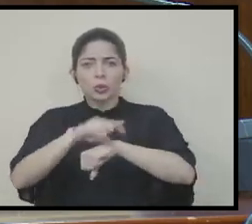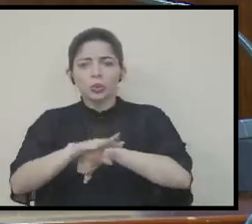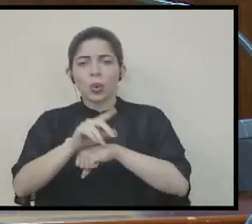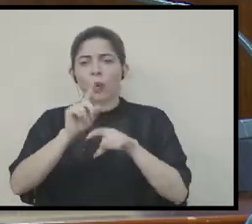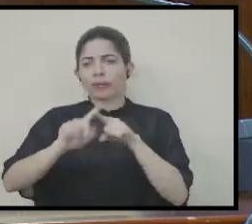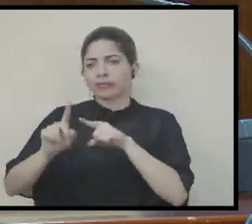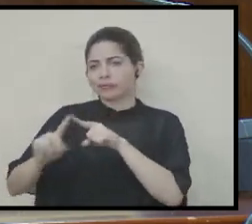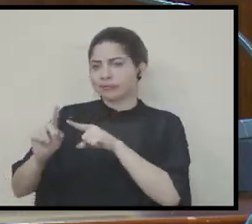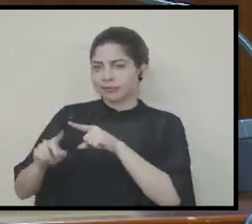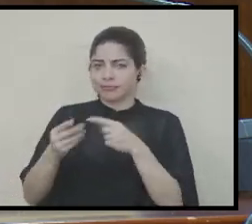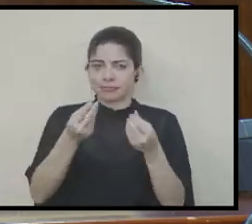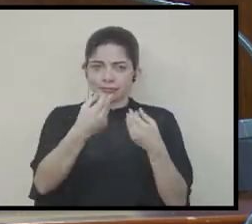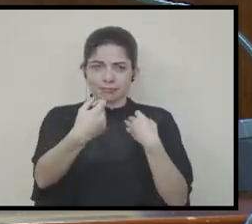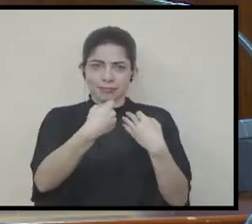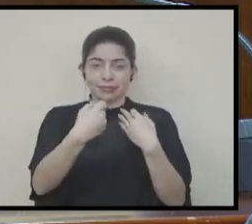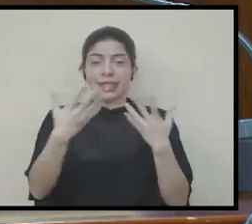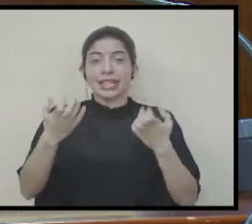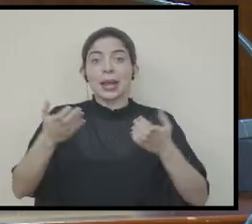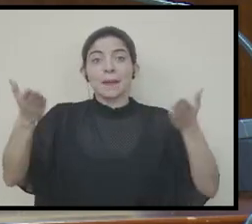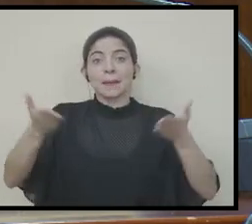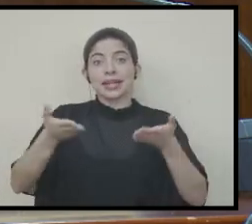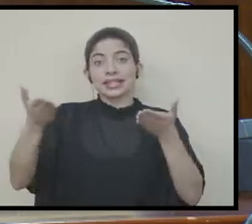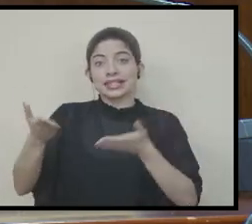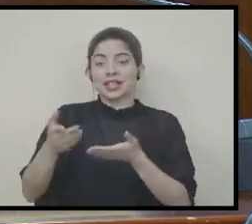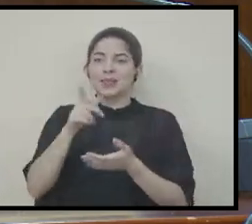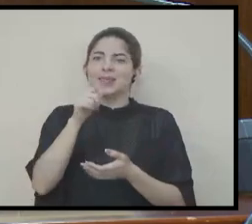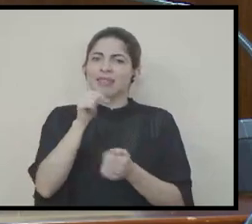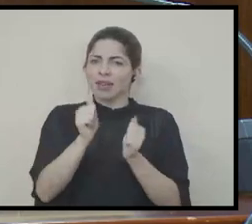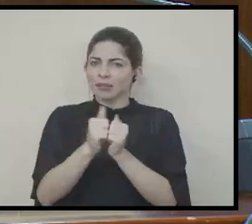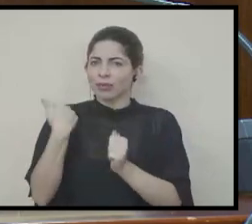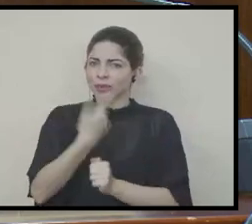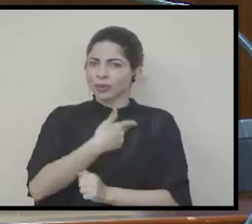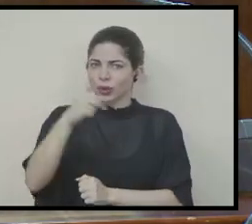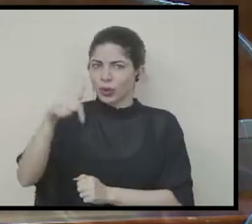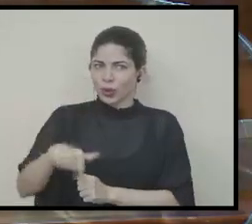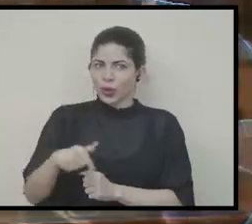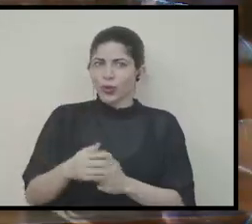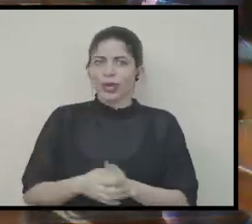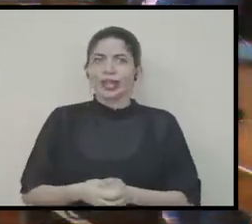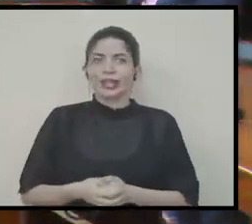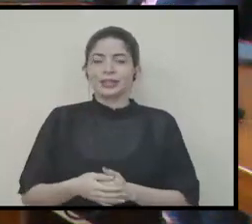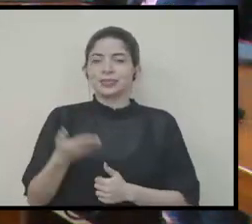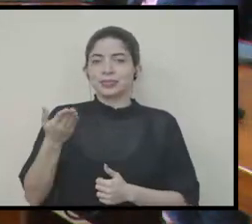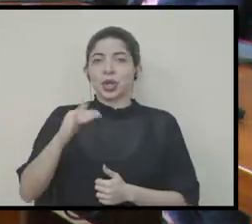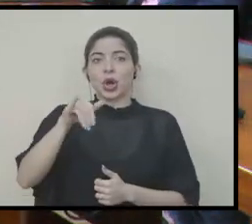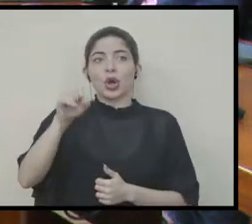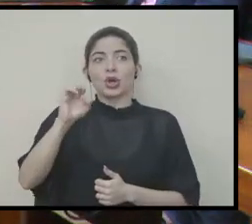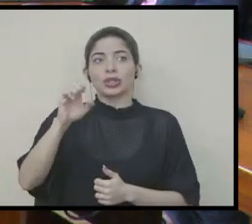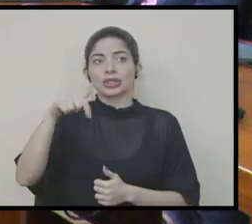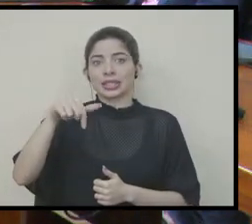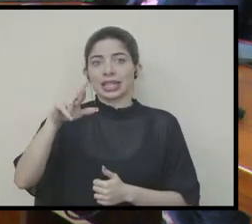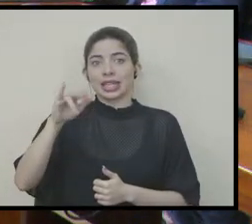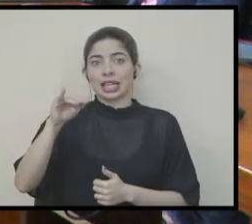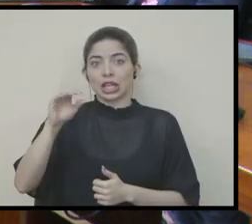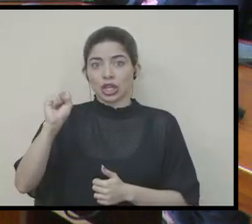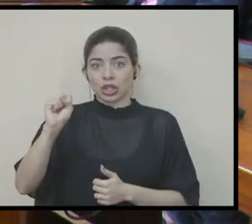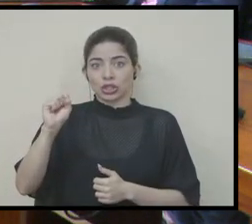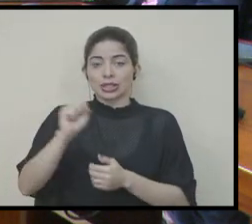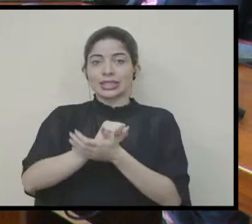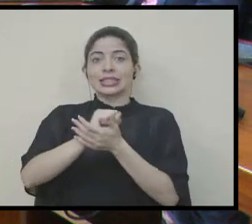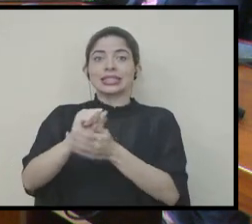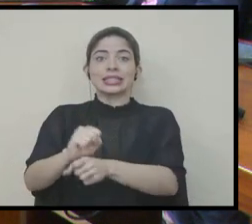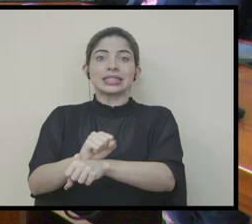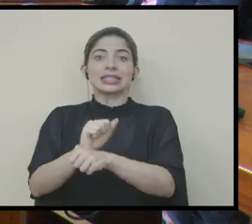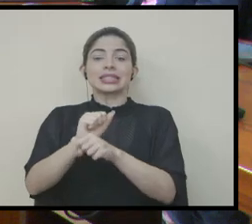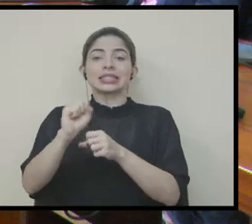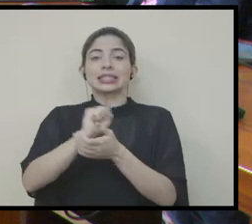otras. Quisiera presentarles quienes nos acompañan. Está don José Quirós, de Santana, que